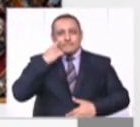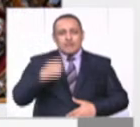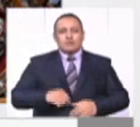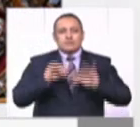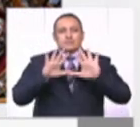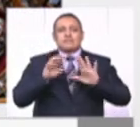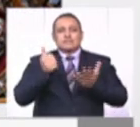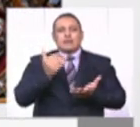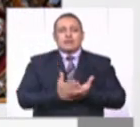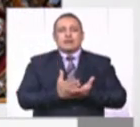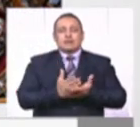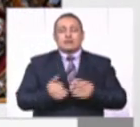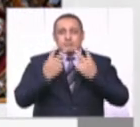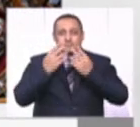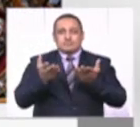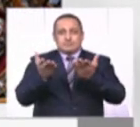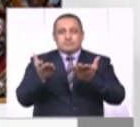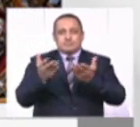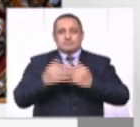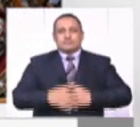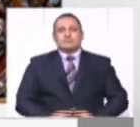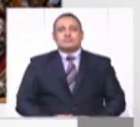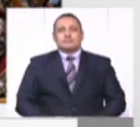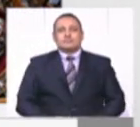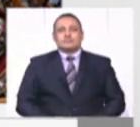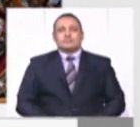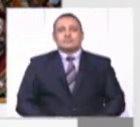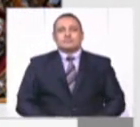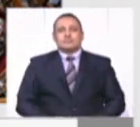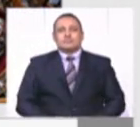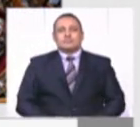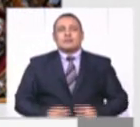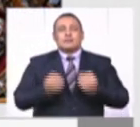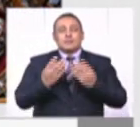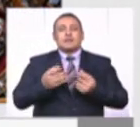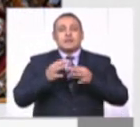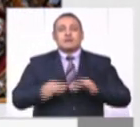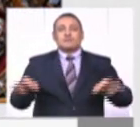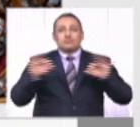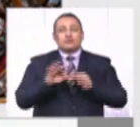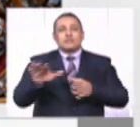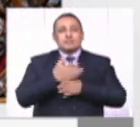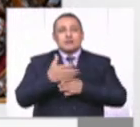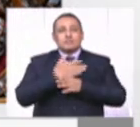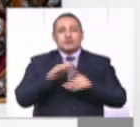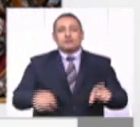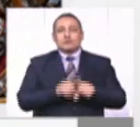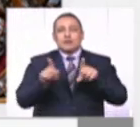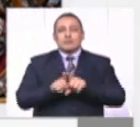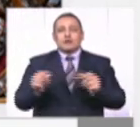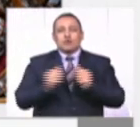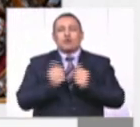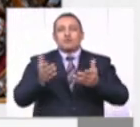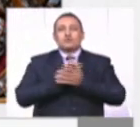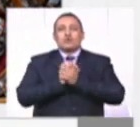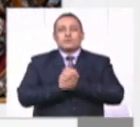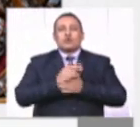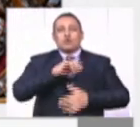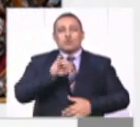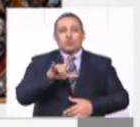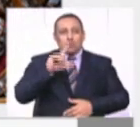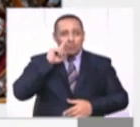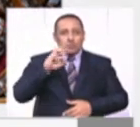10 de Abril vamos contigo Claro que sí Gabriel importante la participación justamente nuestro compañero Julio